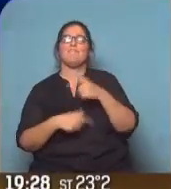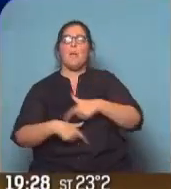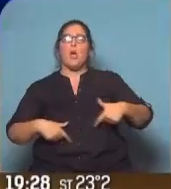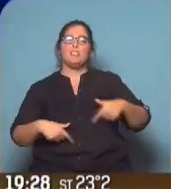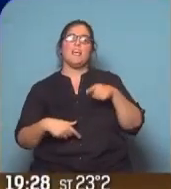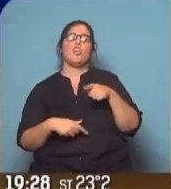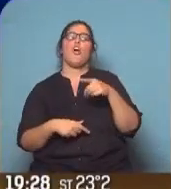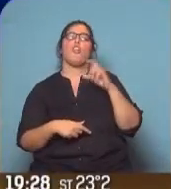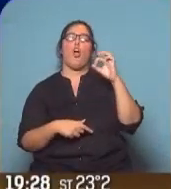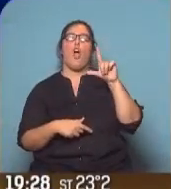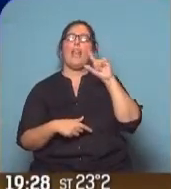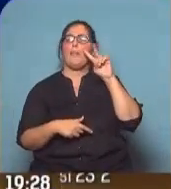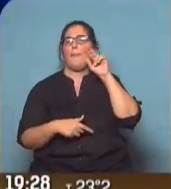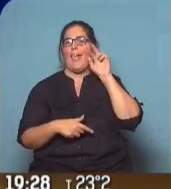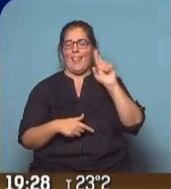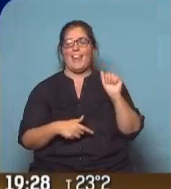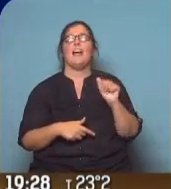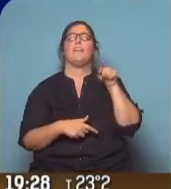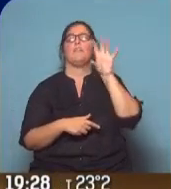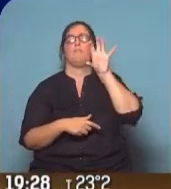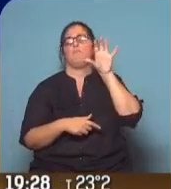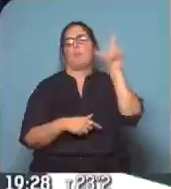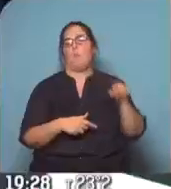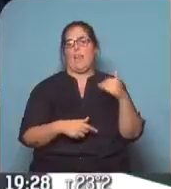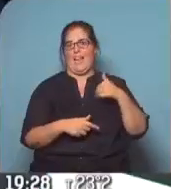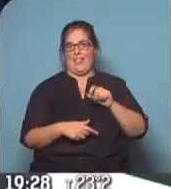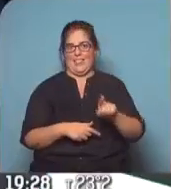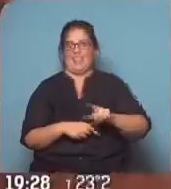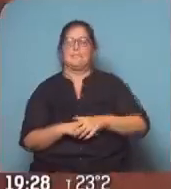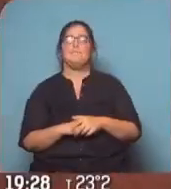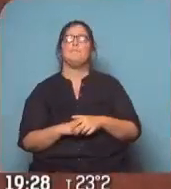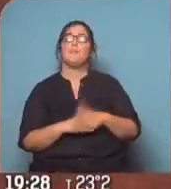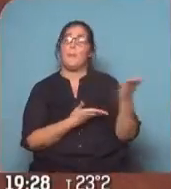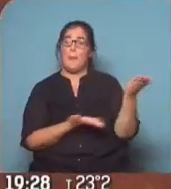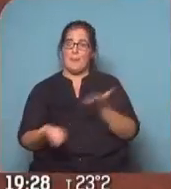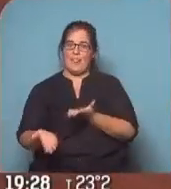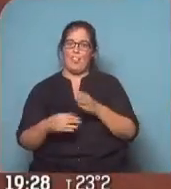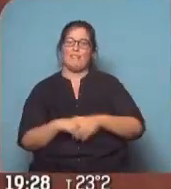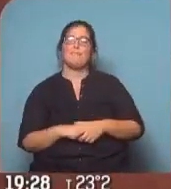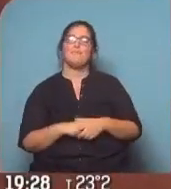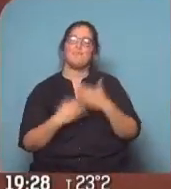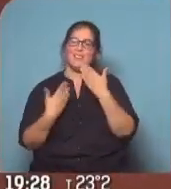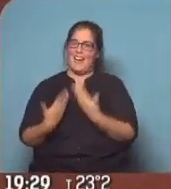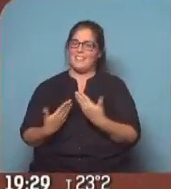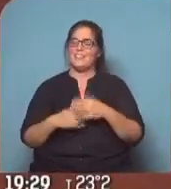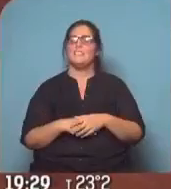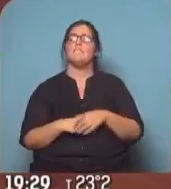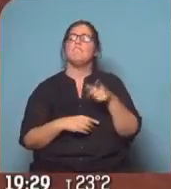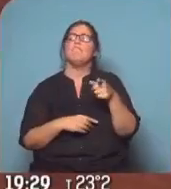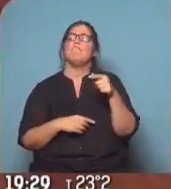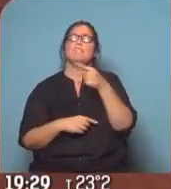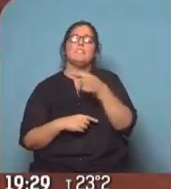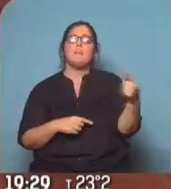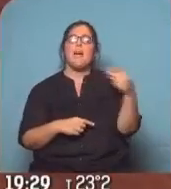que es el obispo castrense de la república argentina monseñor bienvenido muchas gracias cuál es la primera reflexión en esta